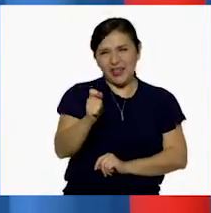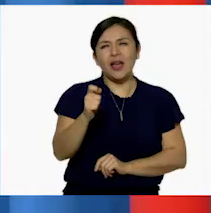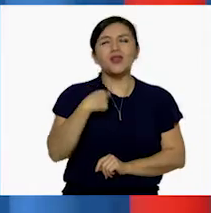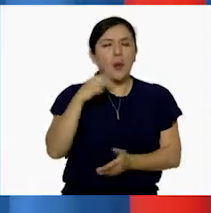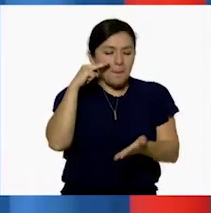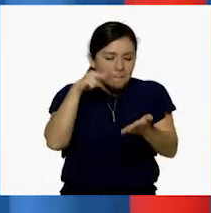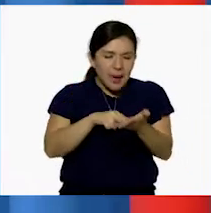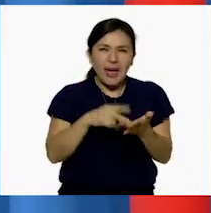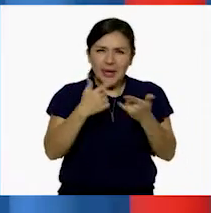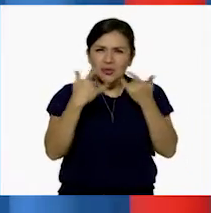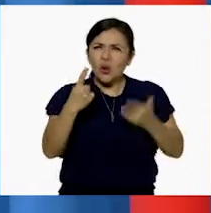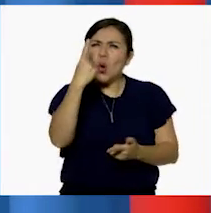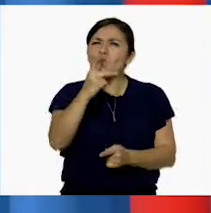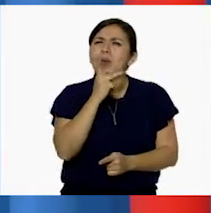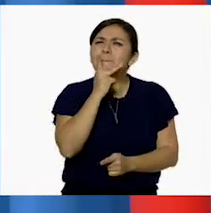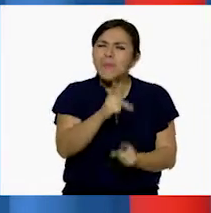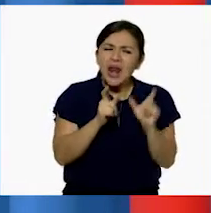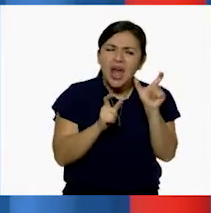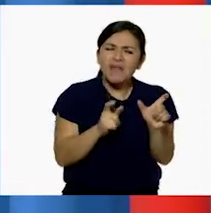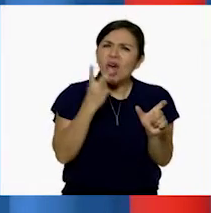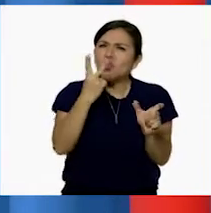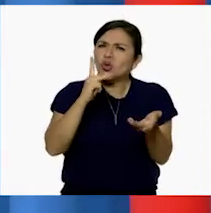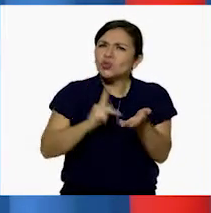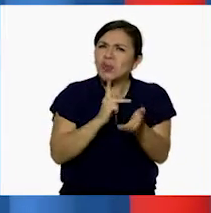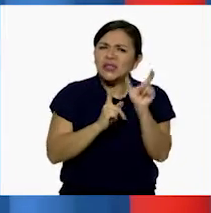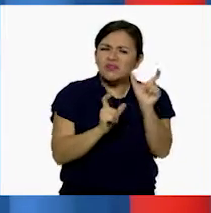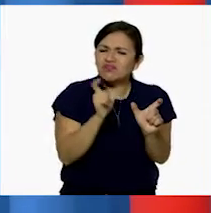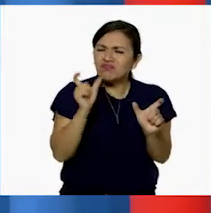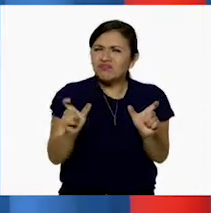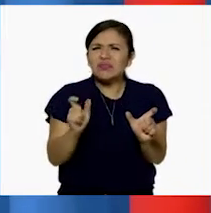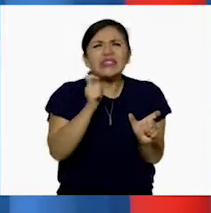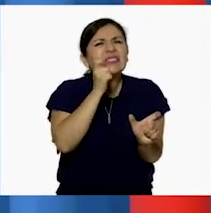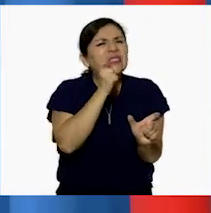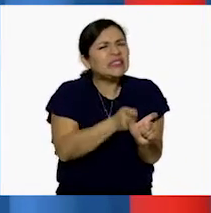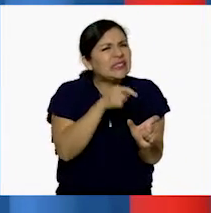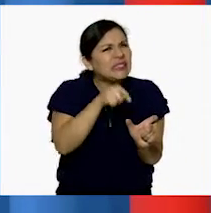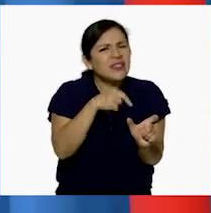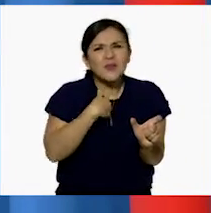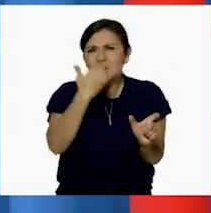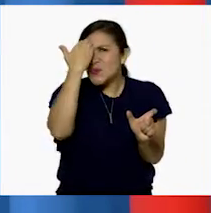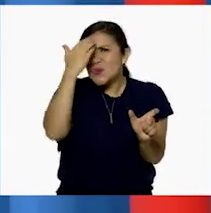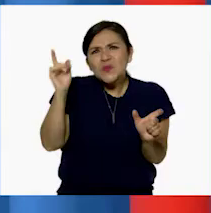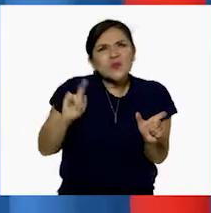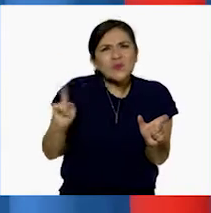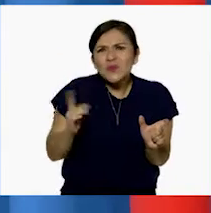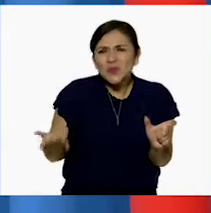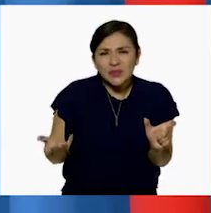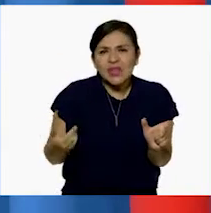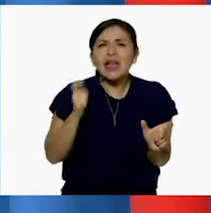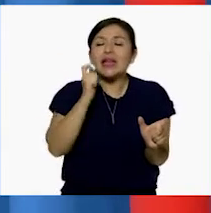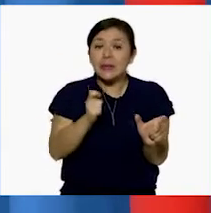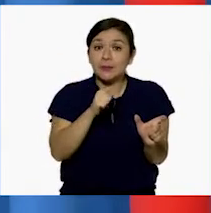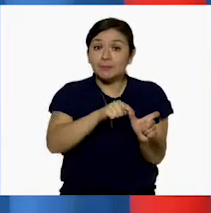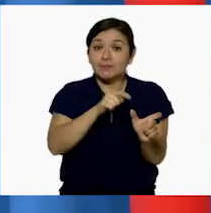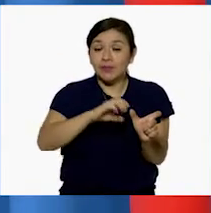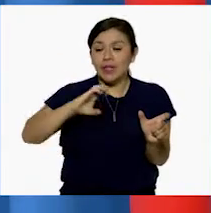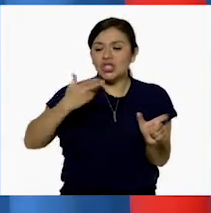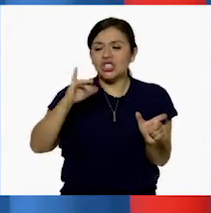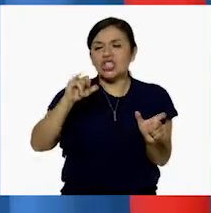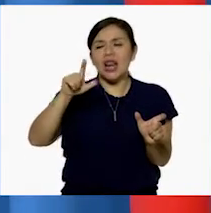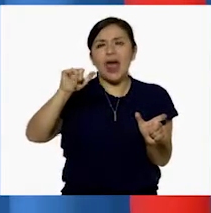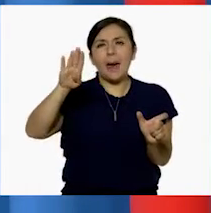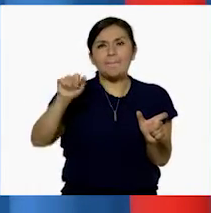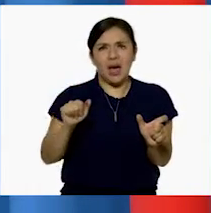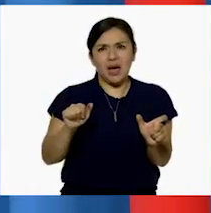el relato vi una palabra que aparece 2 veces y cuyo significado desconozco, Gaby, y es la palabra chilaba.